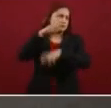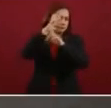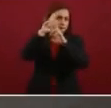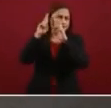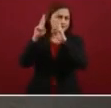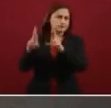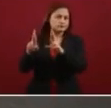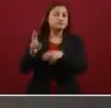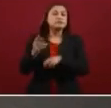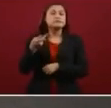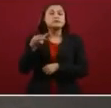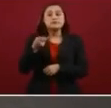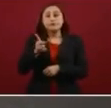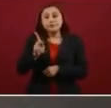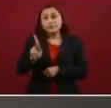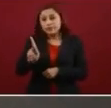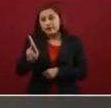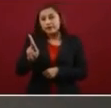cuándo